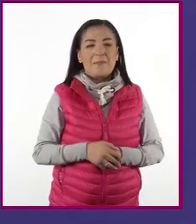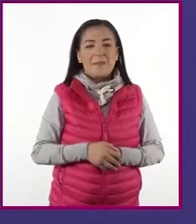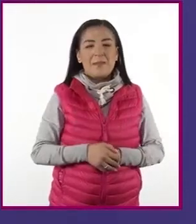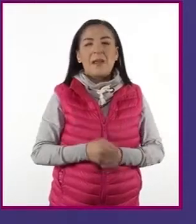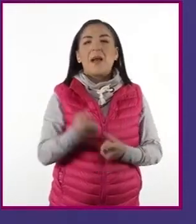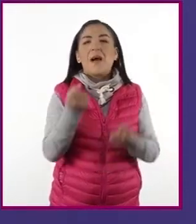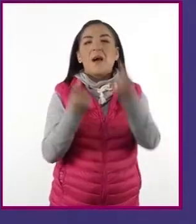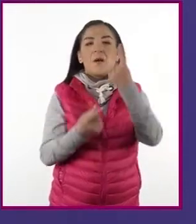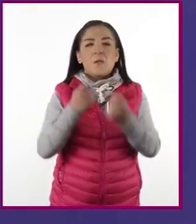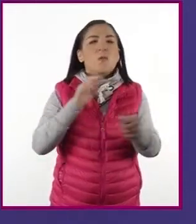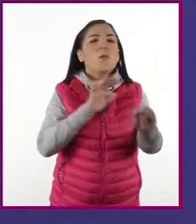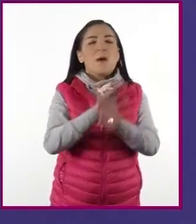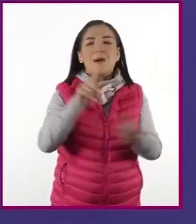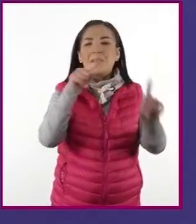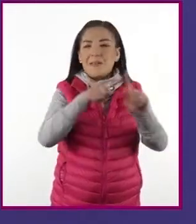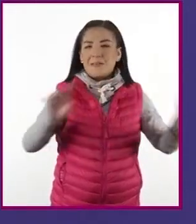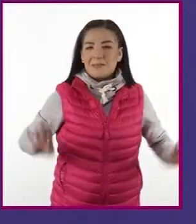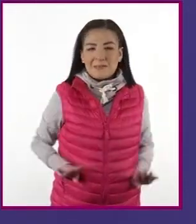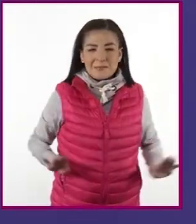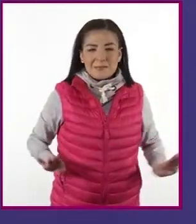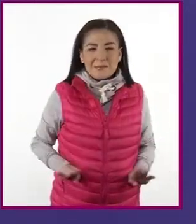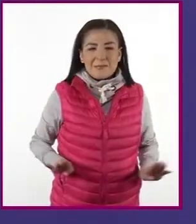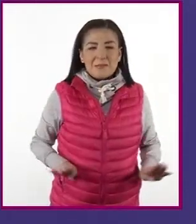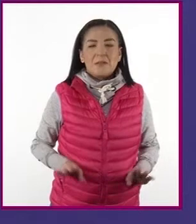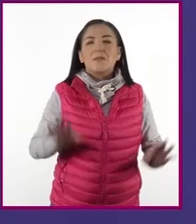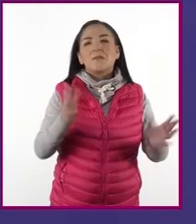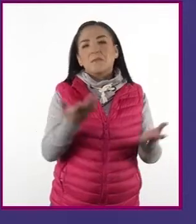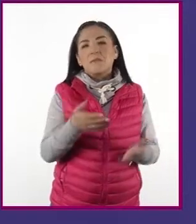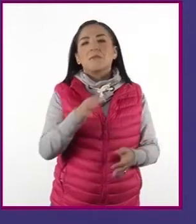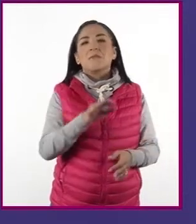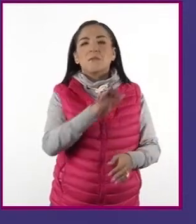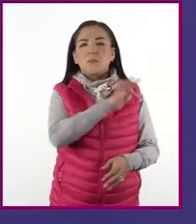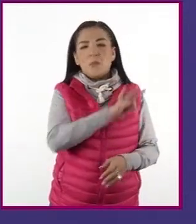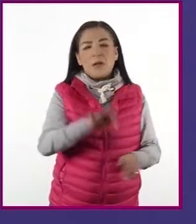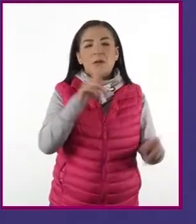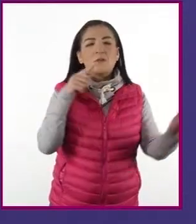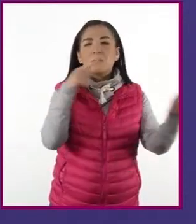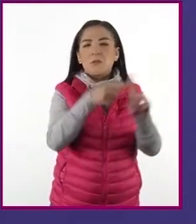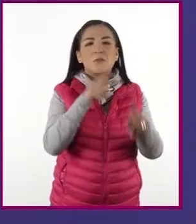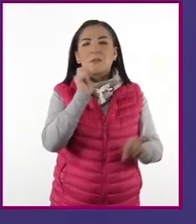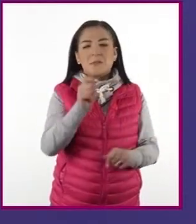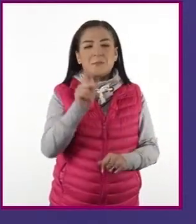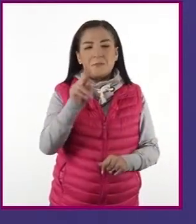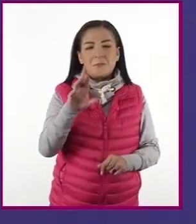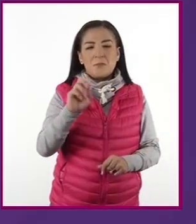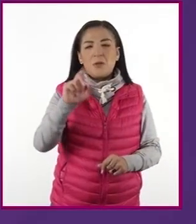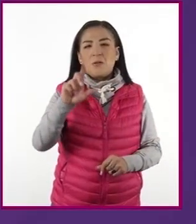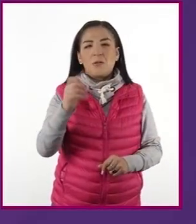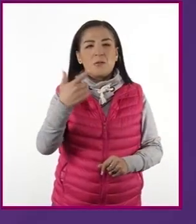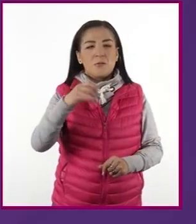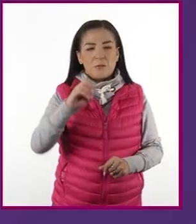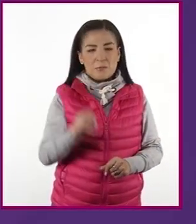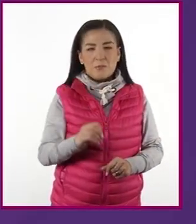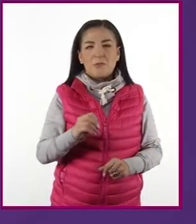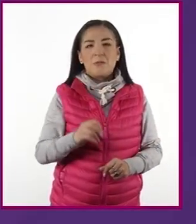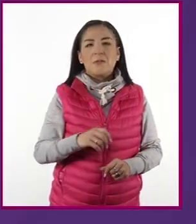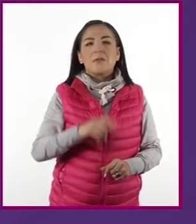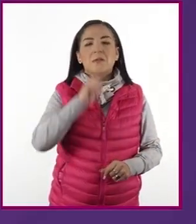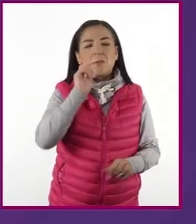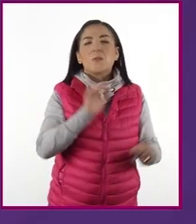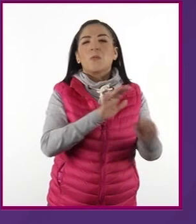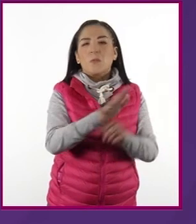particularidades con las que podemos identificar los prólogos de las antologías son